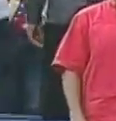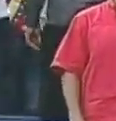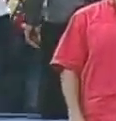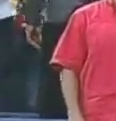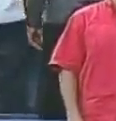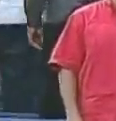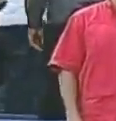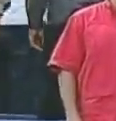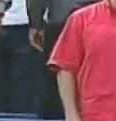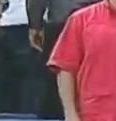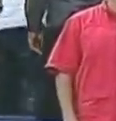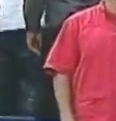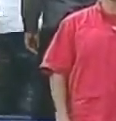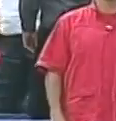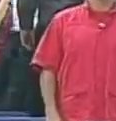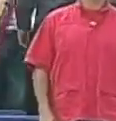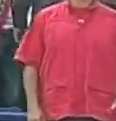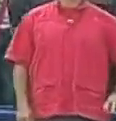i